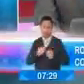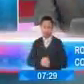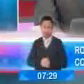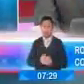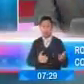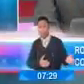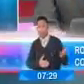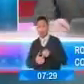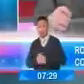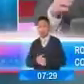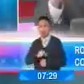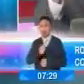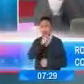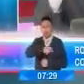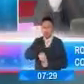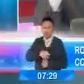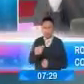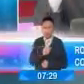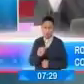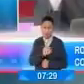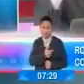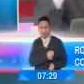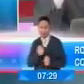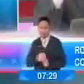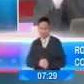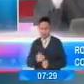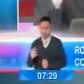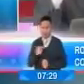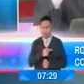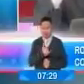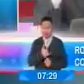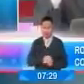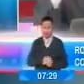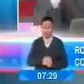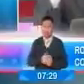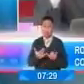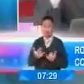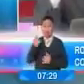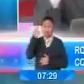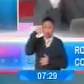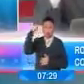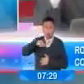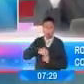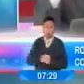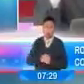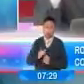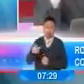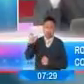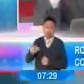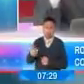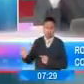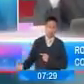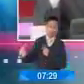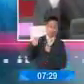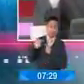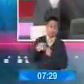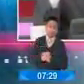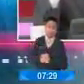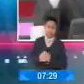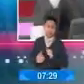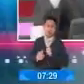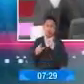como lo ha tratado de hacer con muchas personas. Pero yo creo que en estos casos, cuando yo recibo un ataque de alguien, inmediatamente